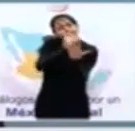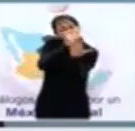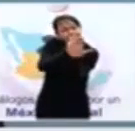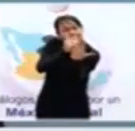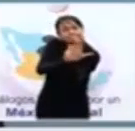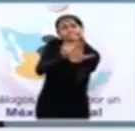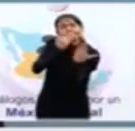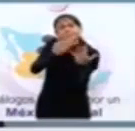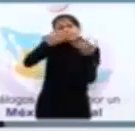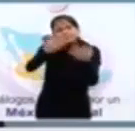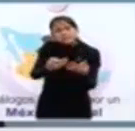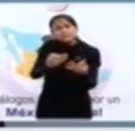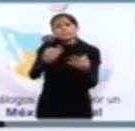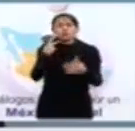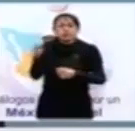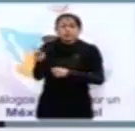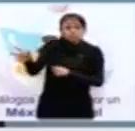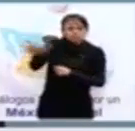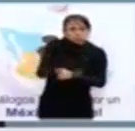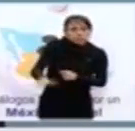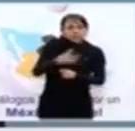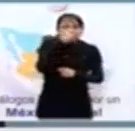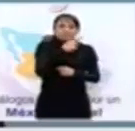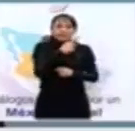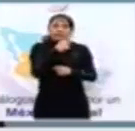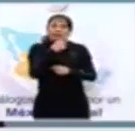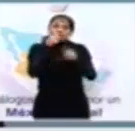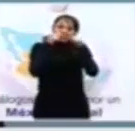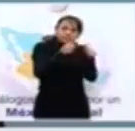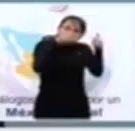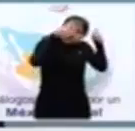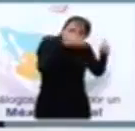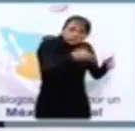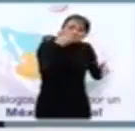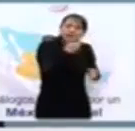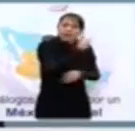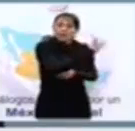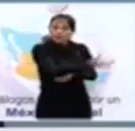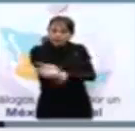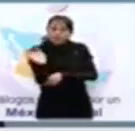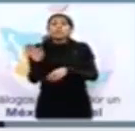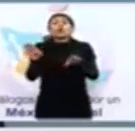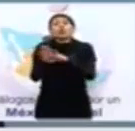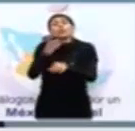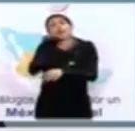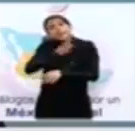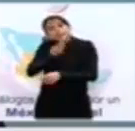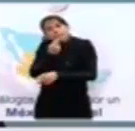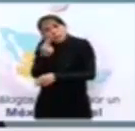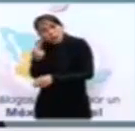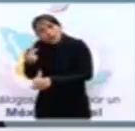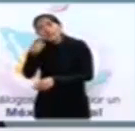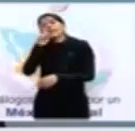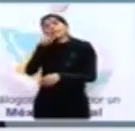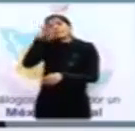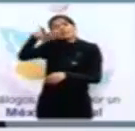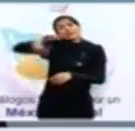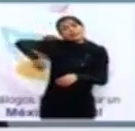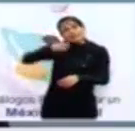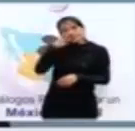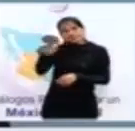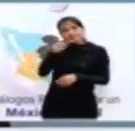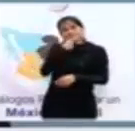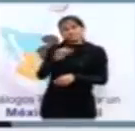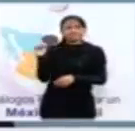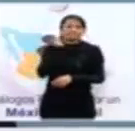precisamente las políticas públicas de desarrollo rural? Y lo que preguntaba el senador, también cómo aplicar las nuevas tecnologías para los